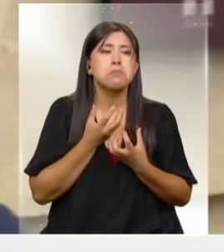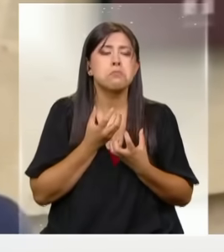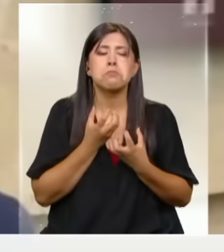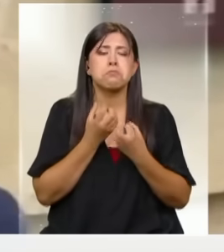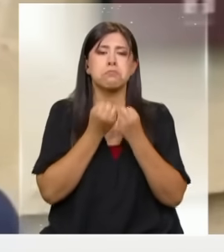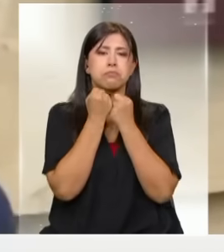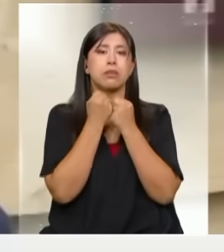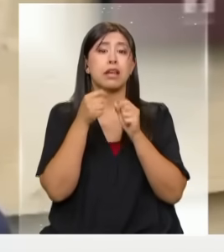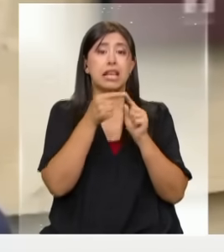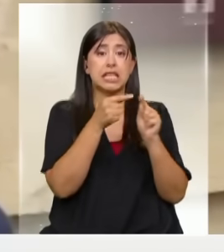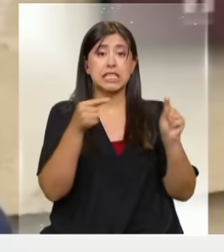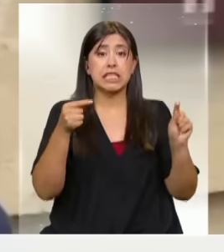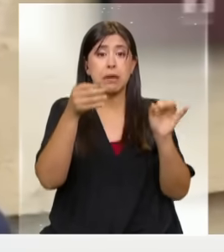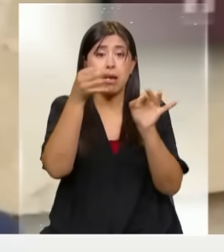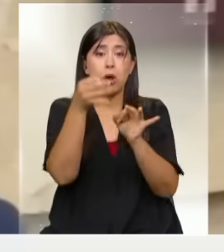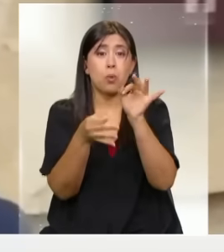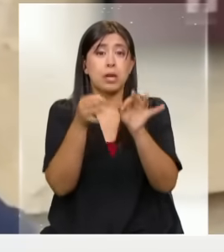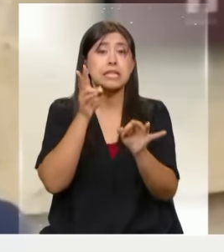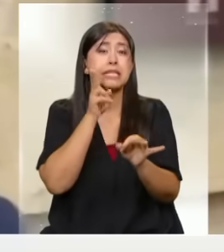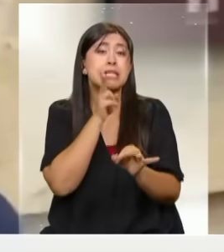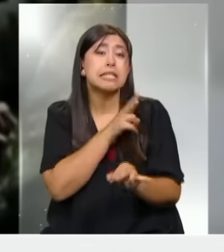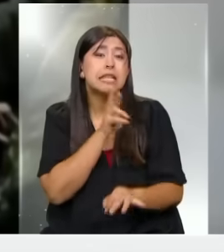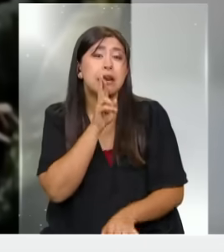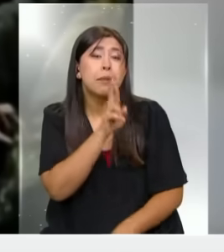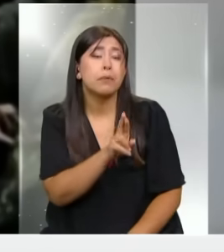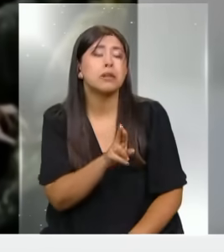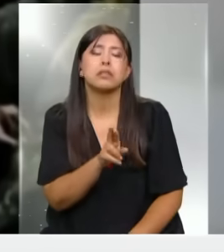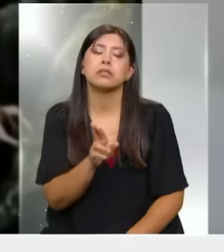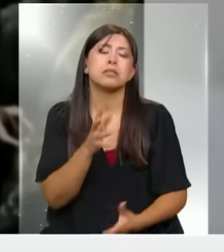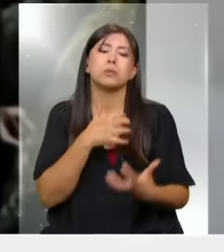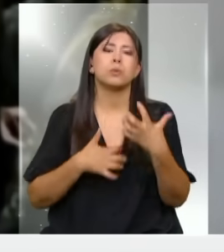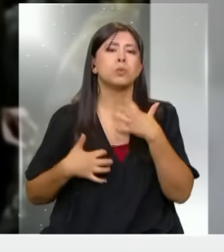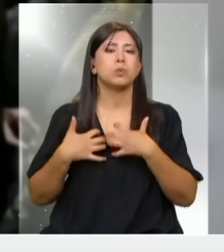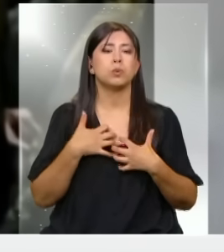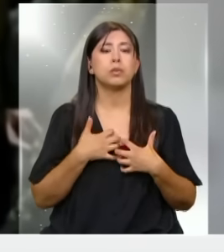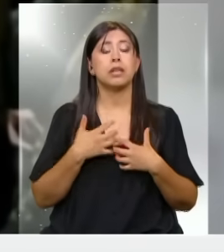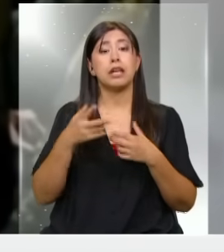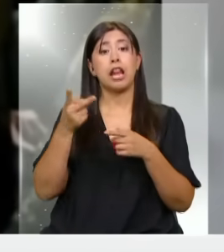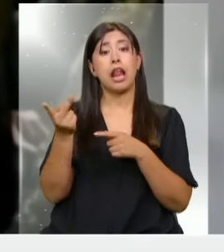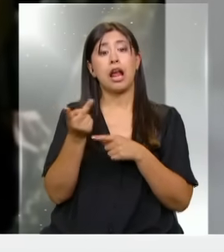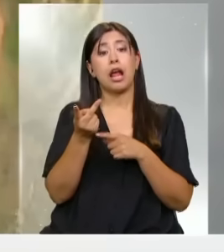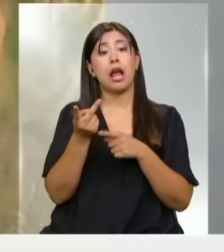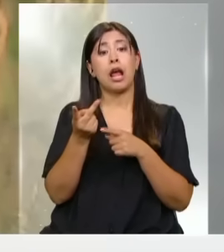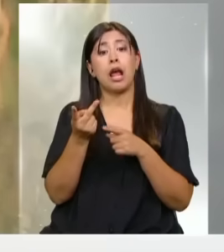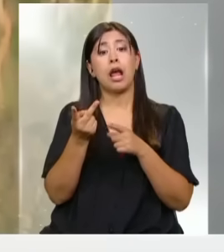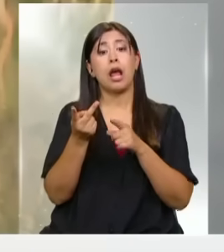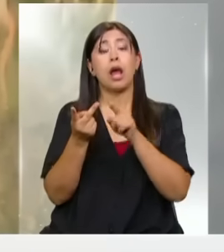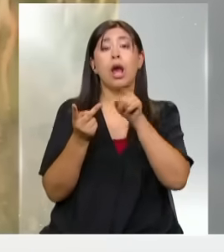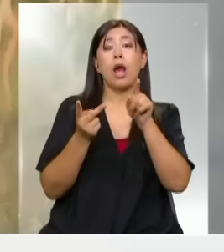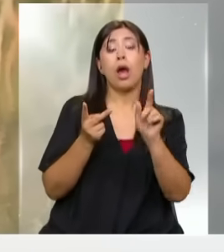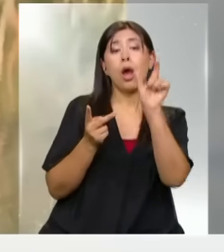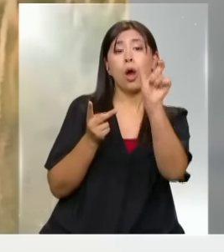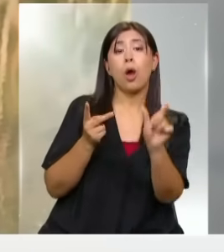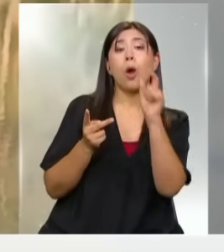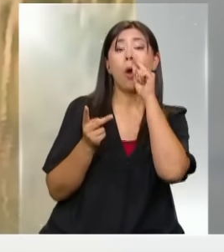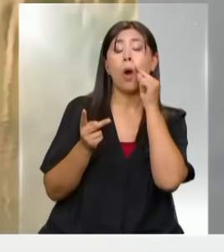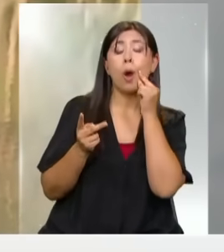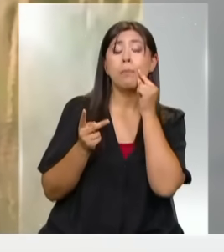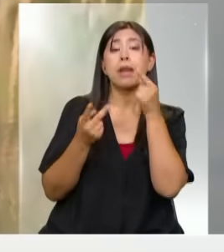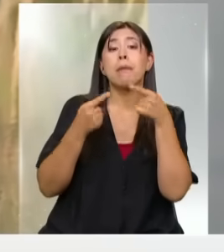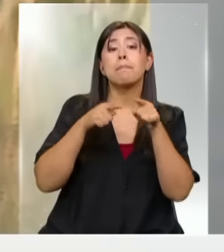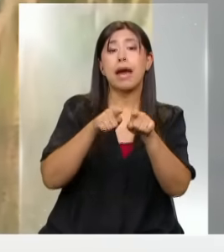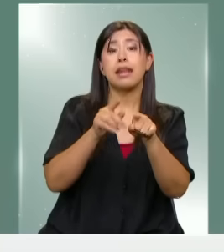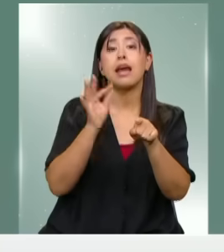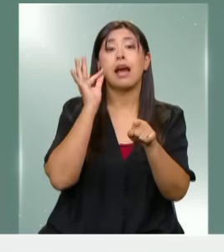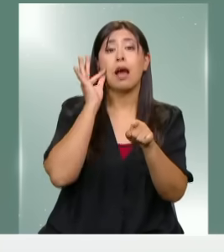juicio sin tener respuesta a esas mentiras. Se estima que la pareja de ese entonces de Narumi, Arthur del Piccolo, declare